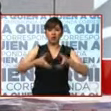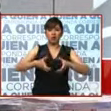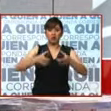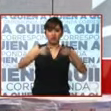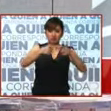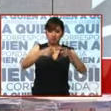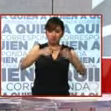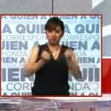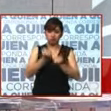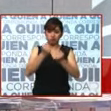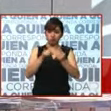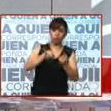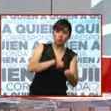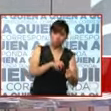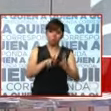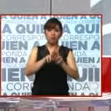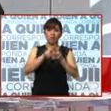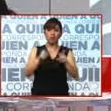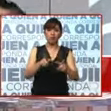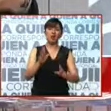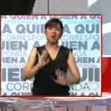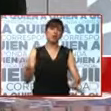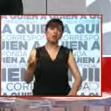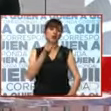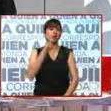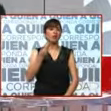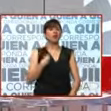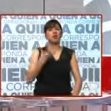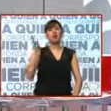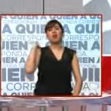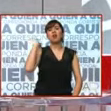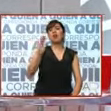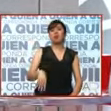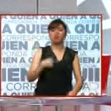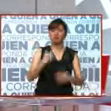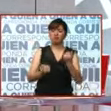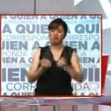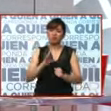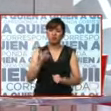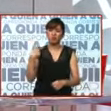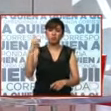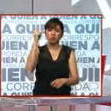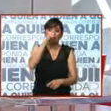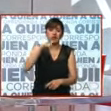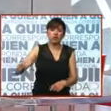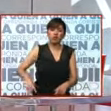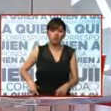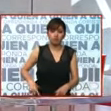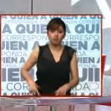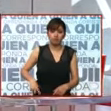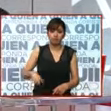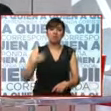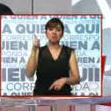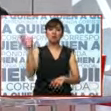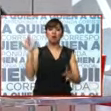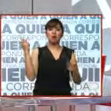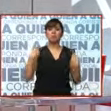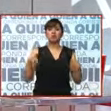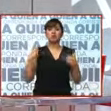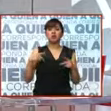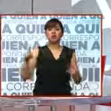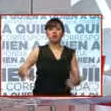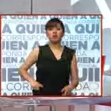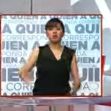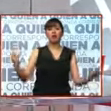la suspensión. Ah, ¿ya para qué lo hago? Ya, déjalo a la deriva. Es muy difícil pelear con el gobierno. Y eso les va dando esa fortaleza y